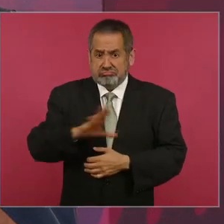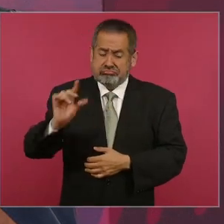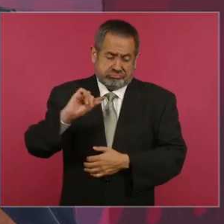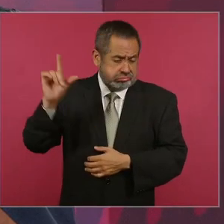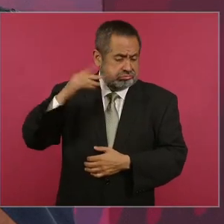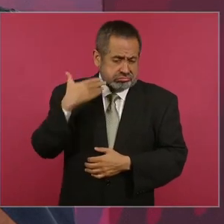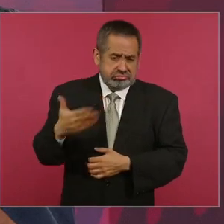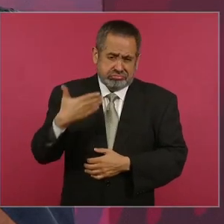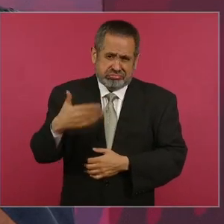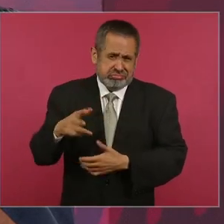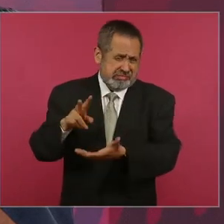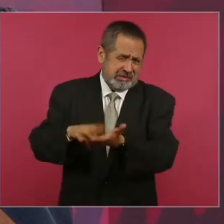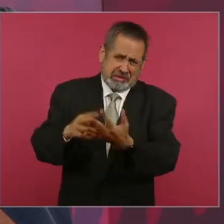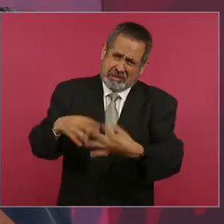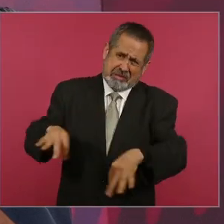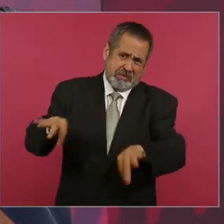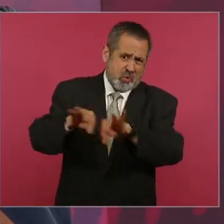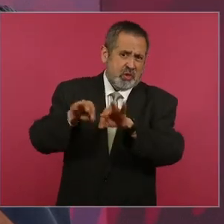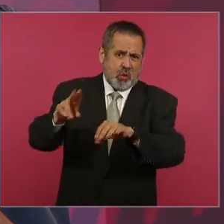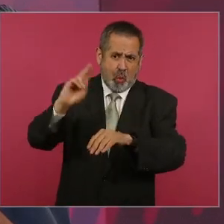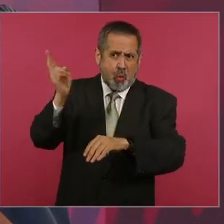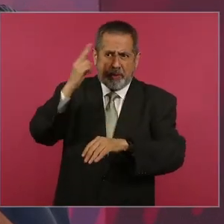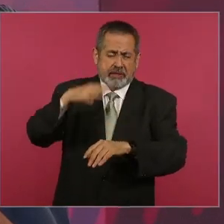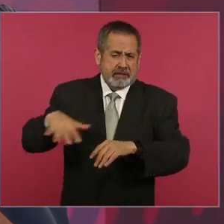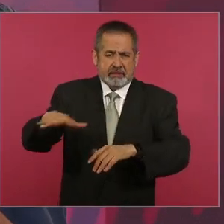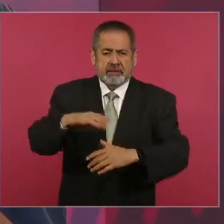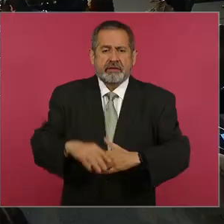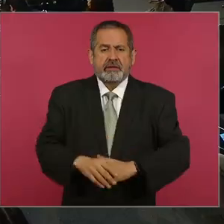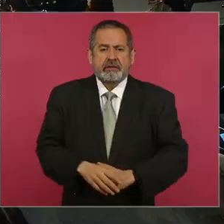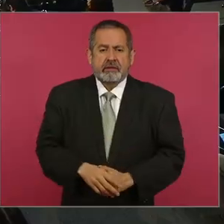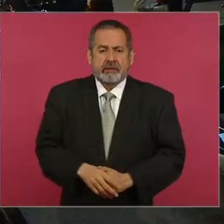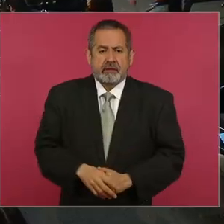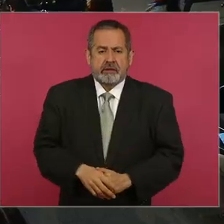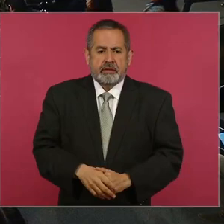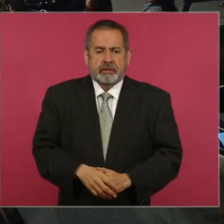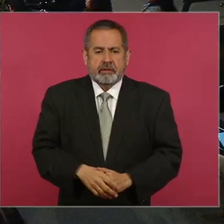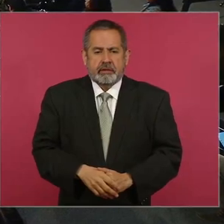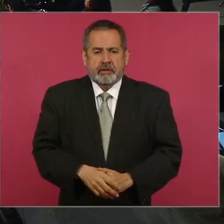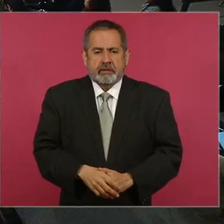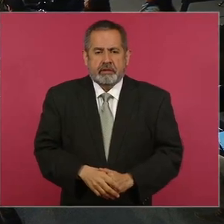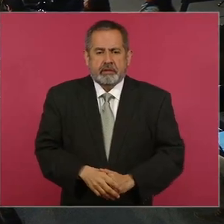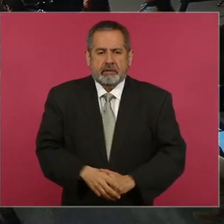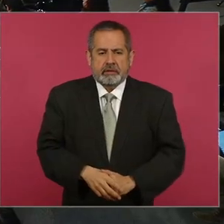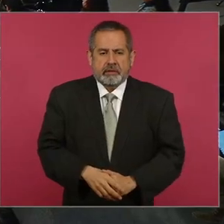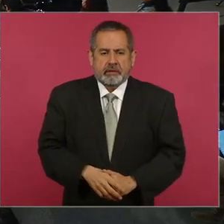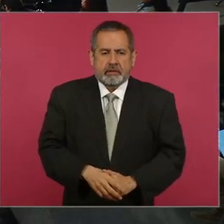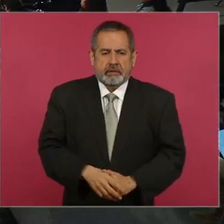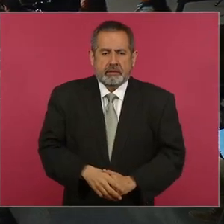una importante universidad. Gracias, presidente. Ya nada más conozco que 17